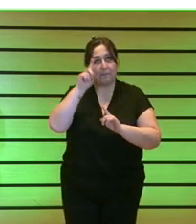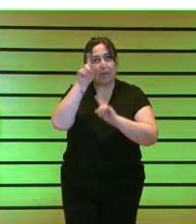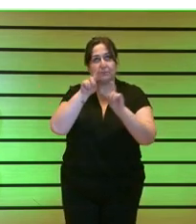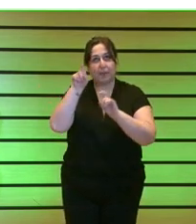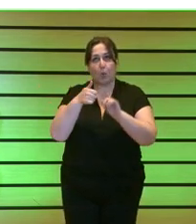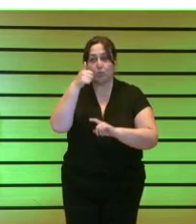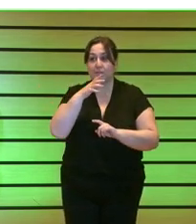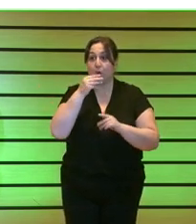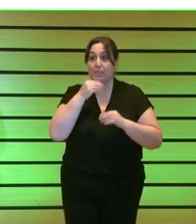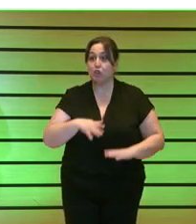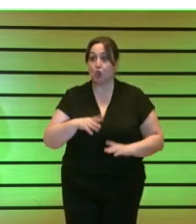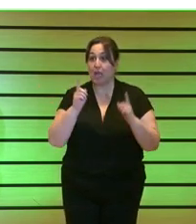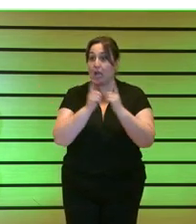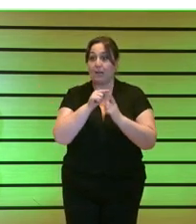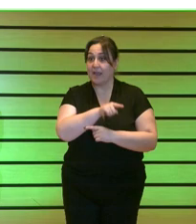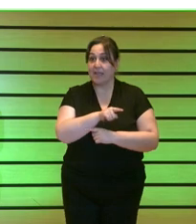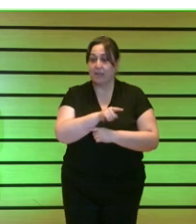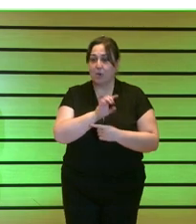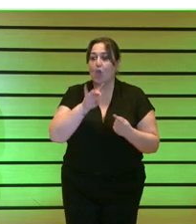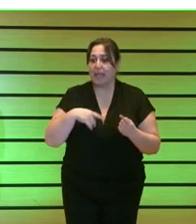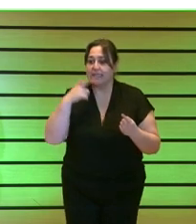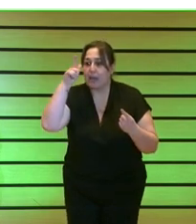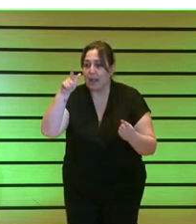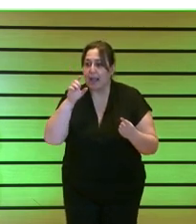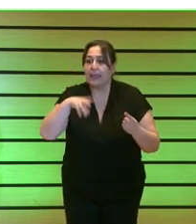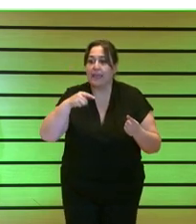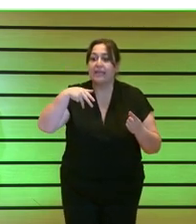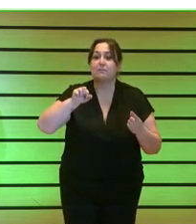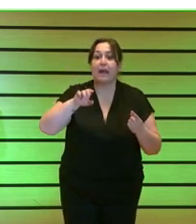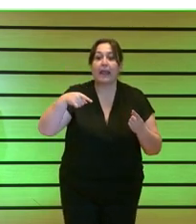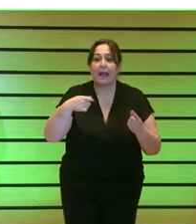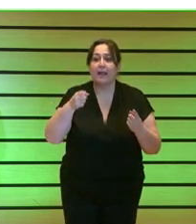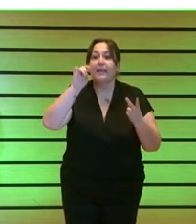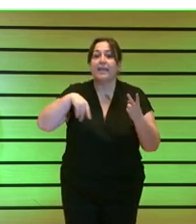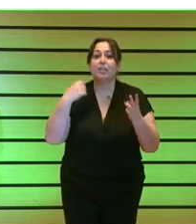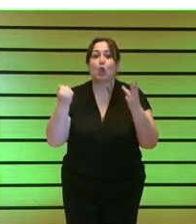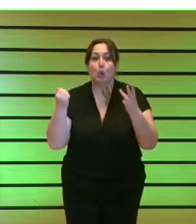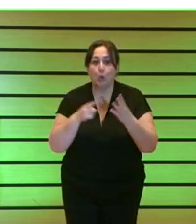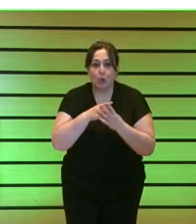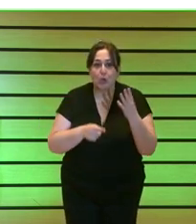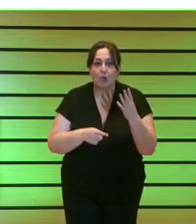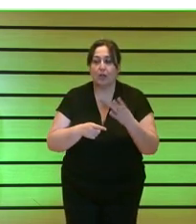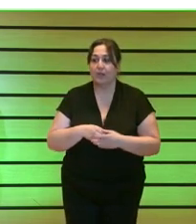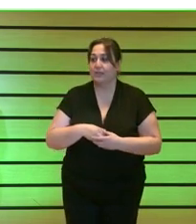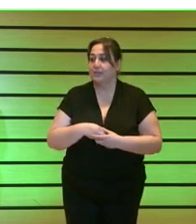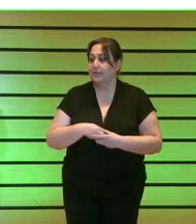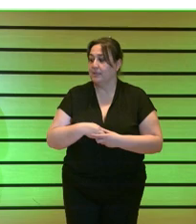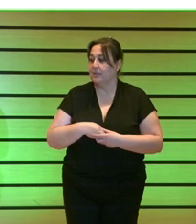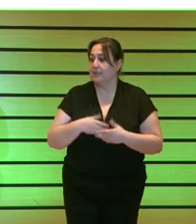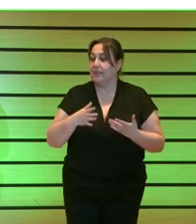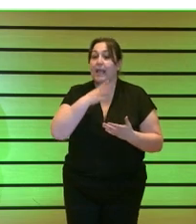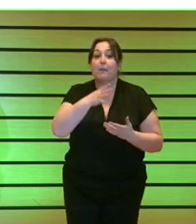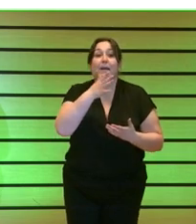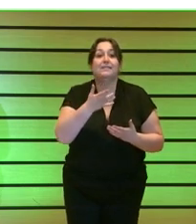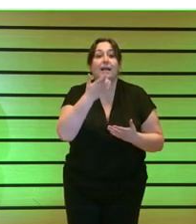la historia termina ahí Quién es la vaca quién es Marga Y quién es el conductor en esto de la innovación de las organizaciones Qué